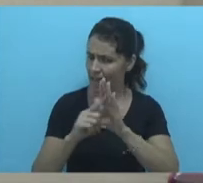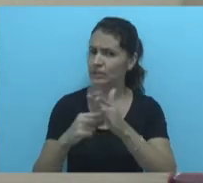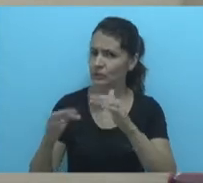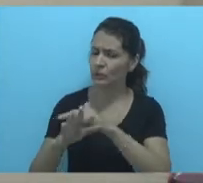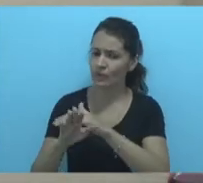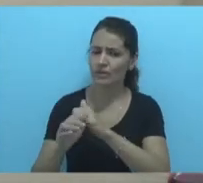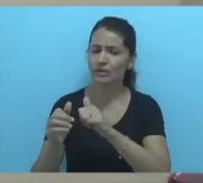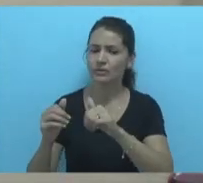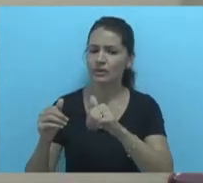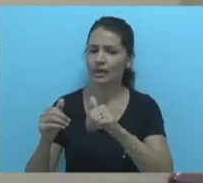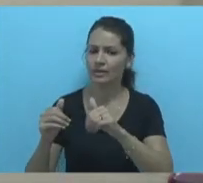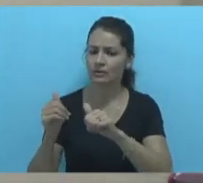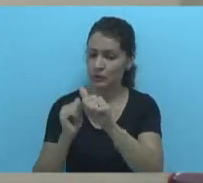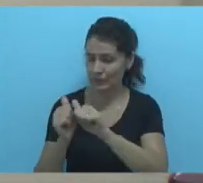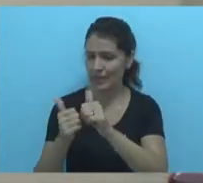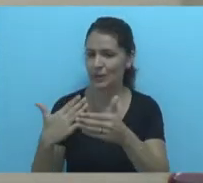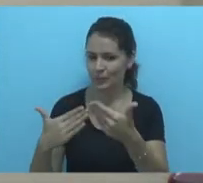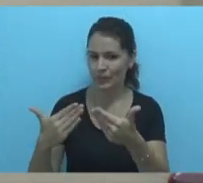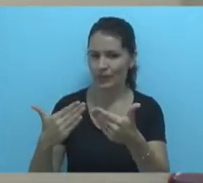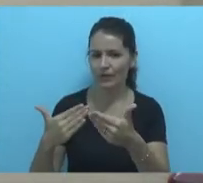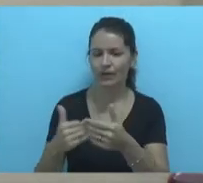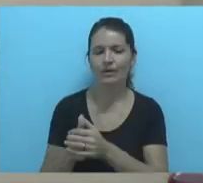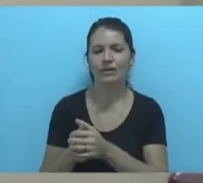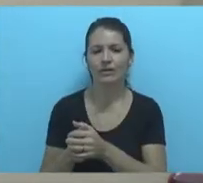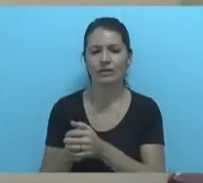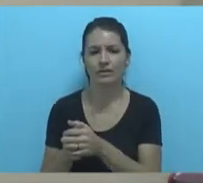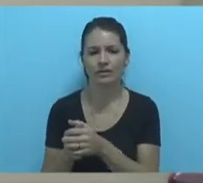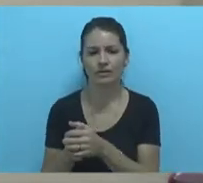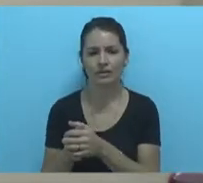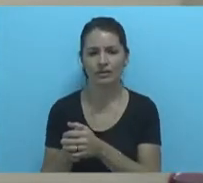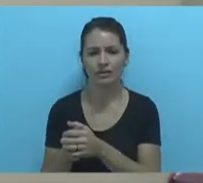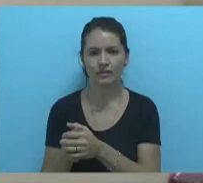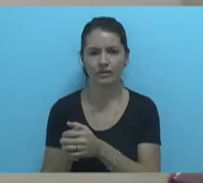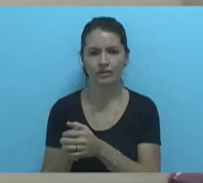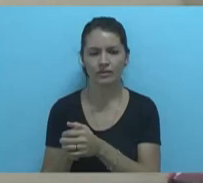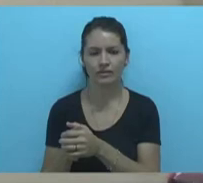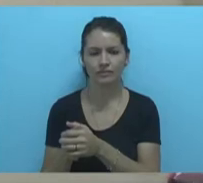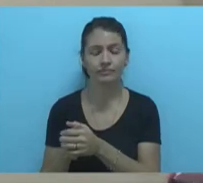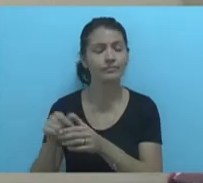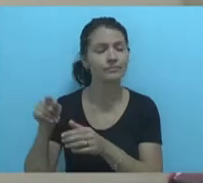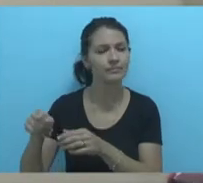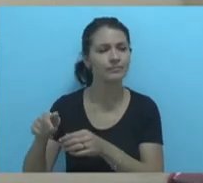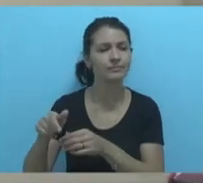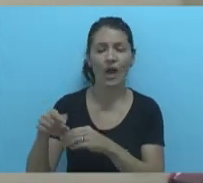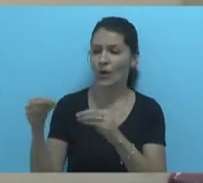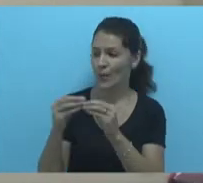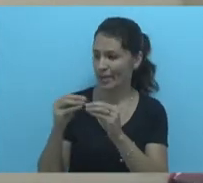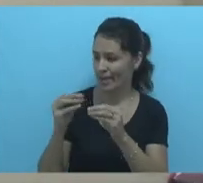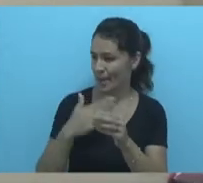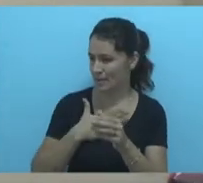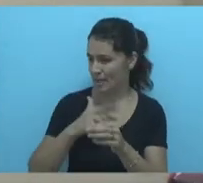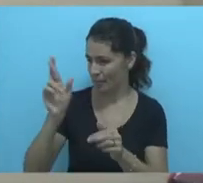Rosario, allí mi compañera Karen Tepp, que es la presidenta del bloque de Ciudad Futura en